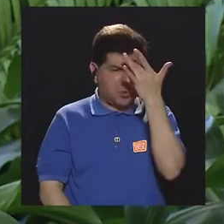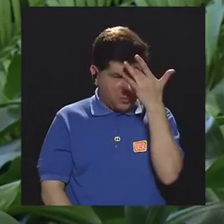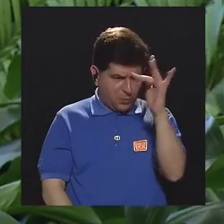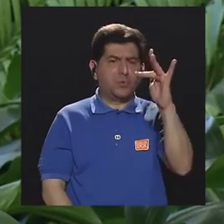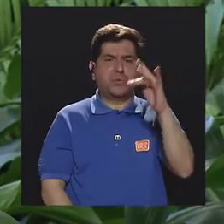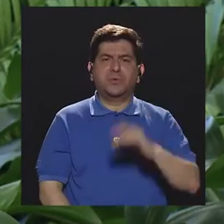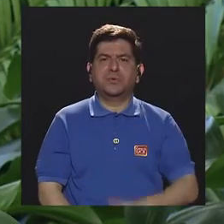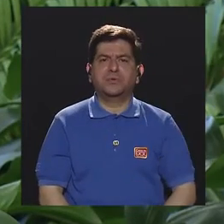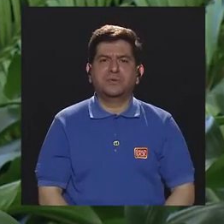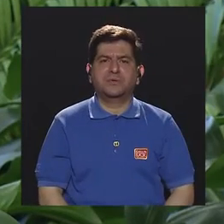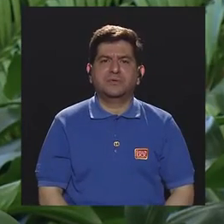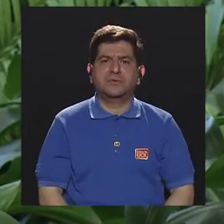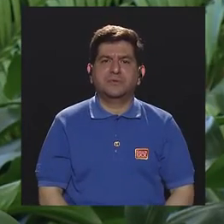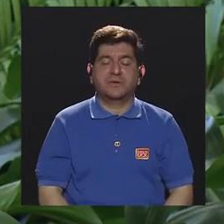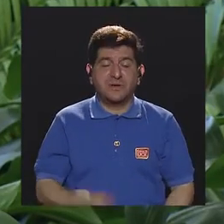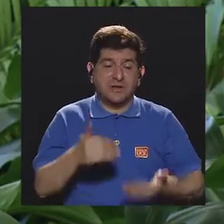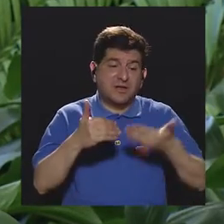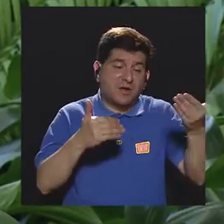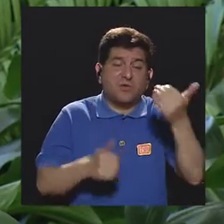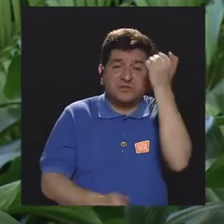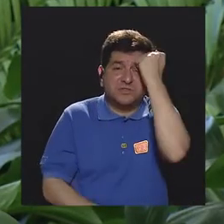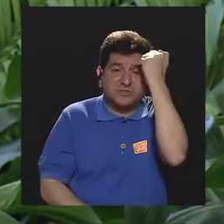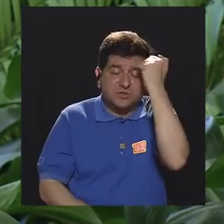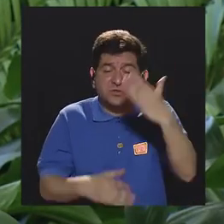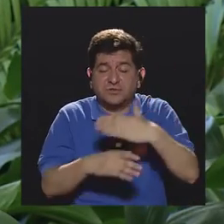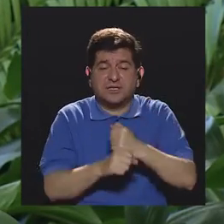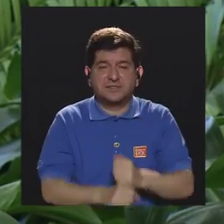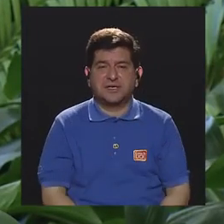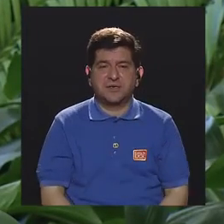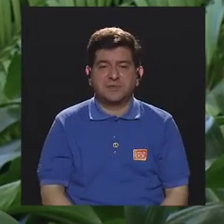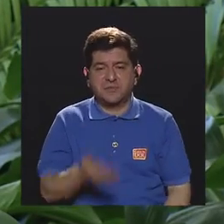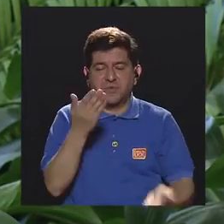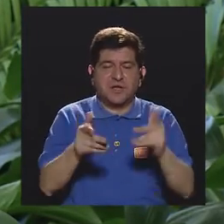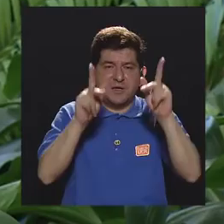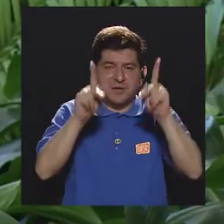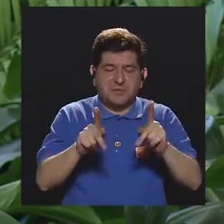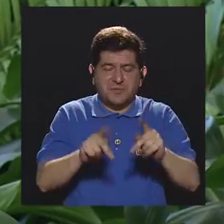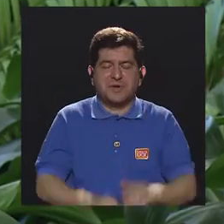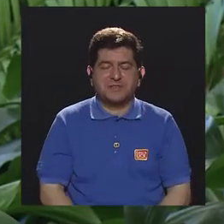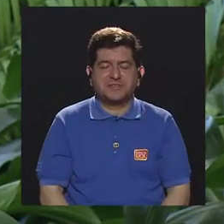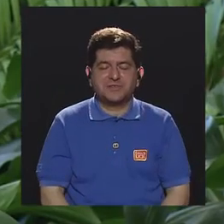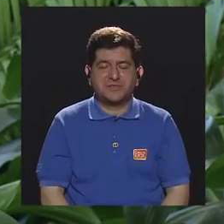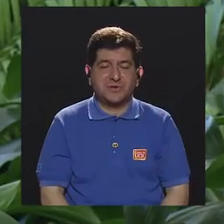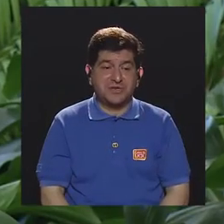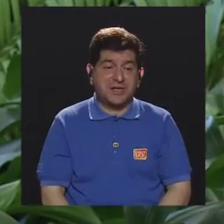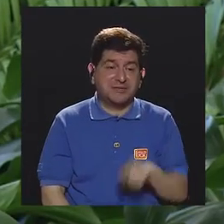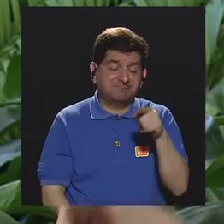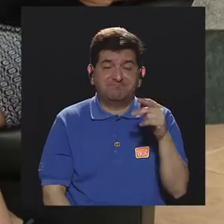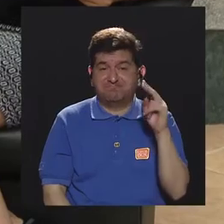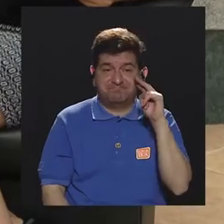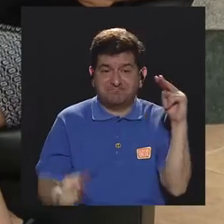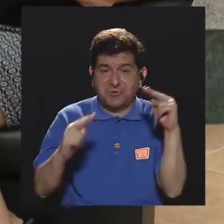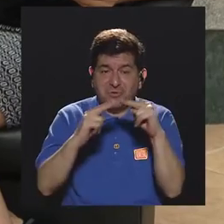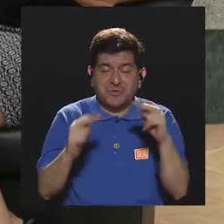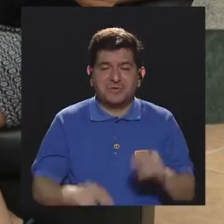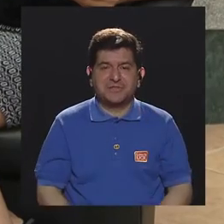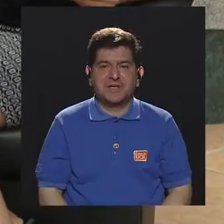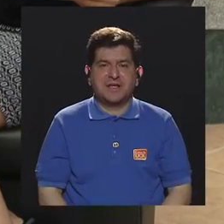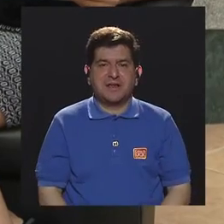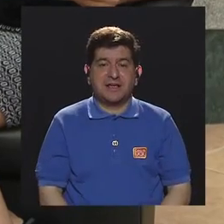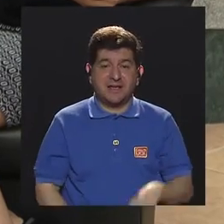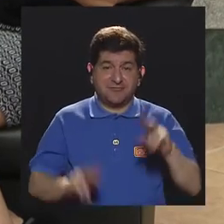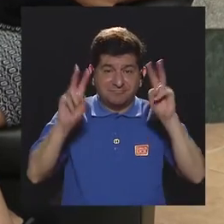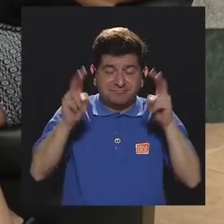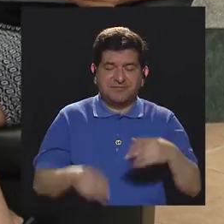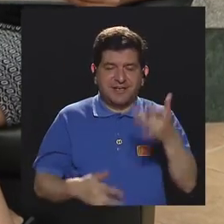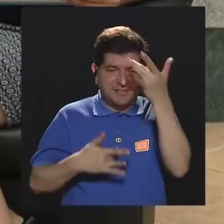persona sumamente inteligente que hace tonteras, ¿sí? Porque no conoce, Además, se le llama la enfermedad de los inteligentes. ¿Es perder el